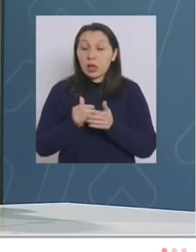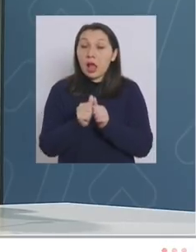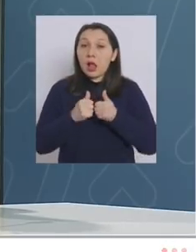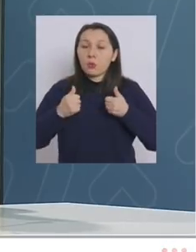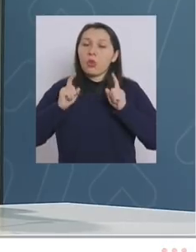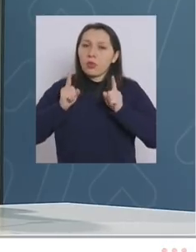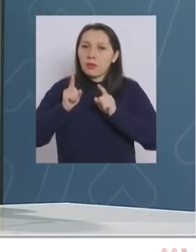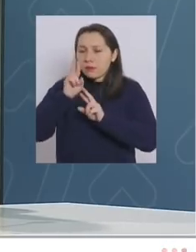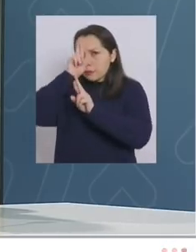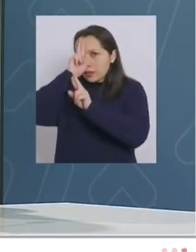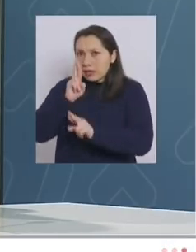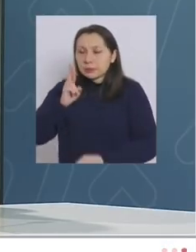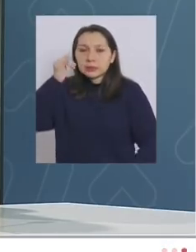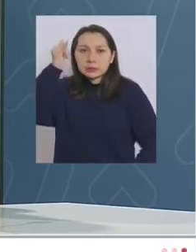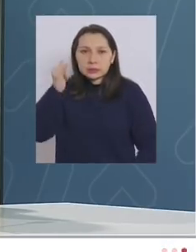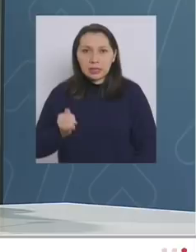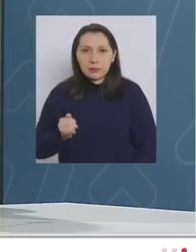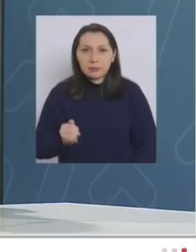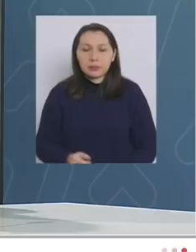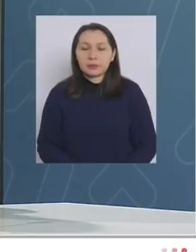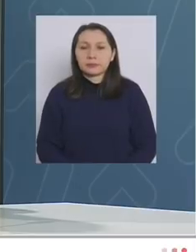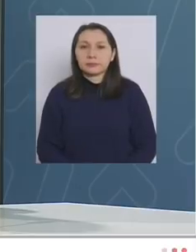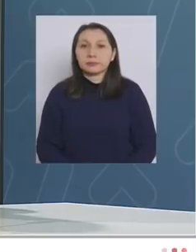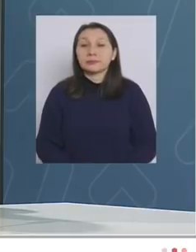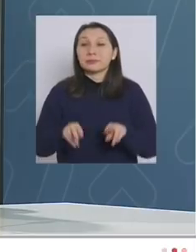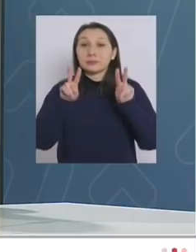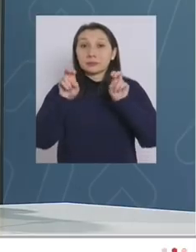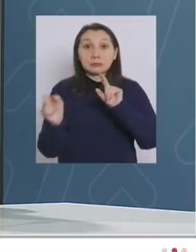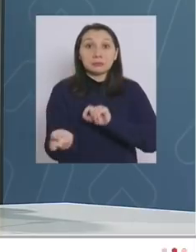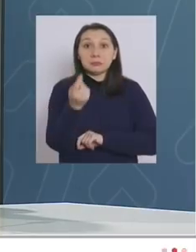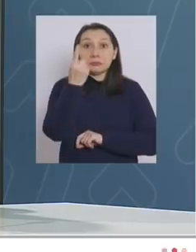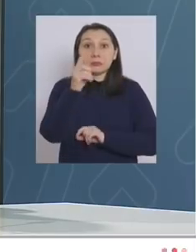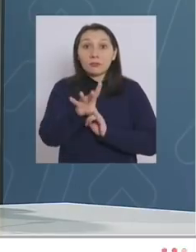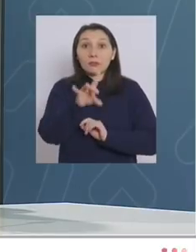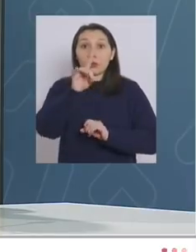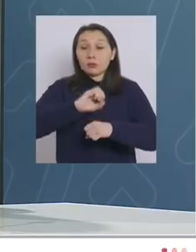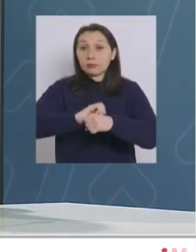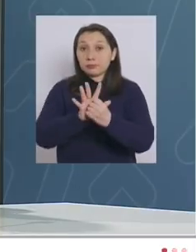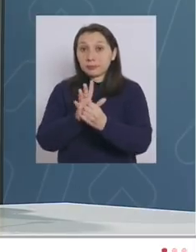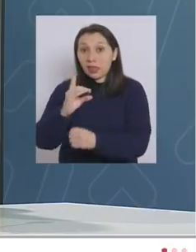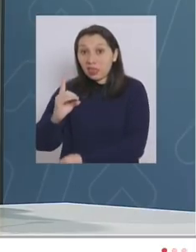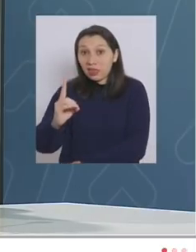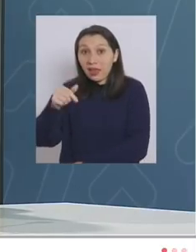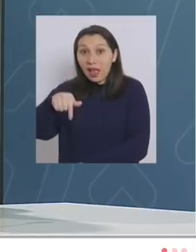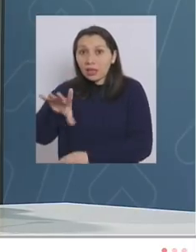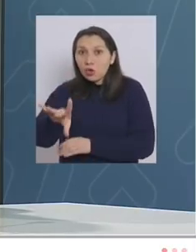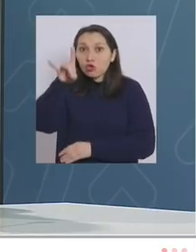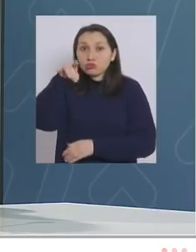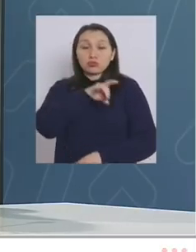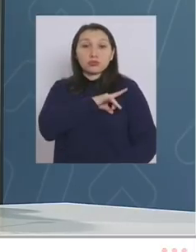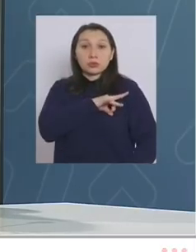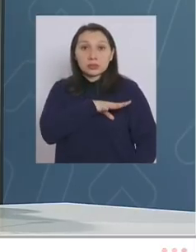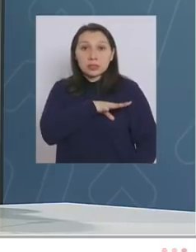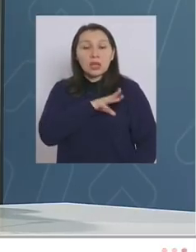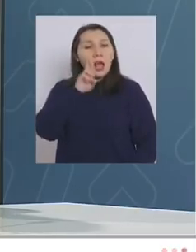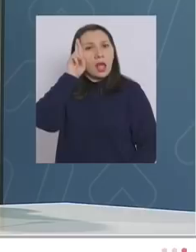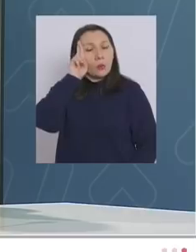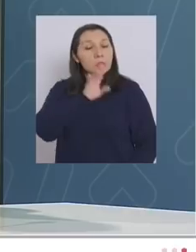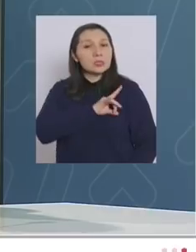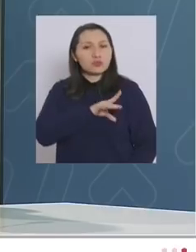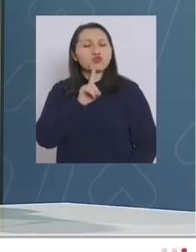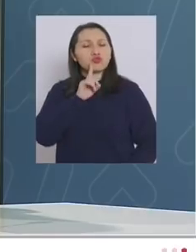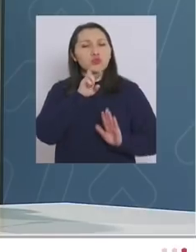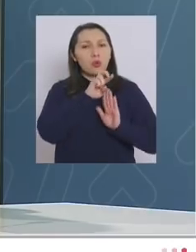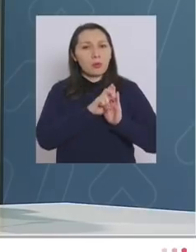autoridad, debemos respetar siempre. Respecto al primer caso de variante Delta detectado en nuestro país, recuerdo que Chile tiene